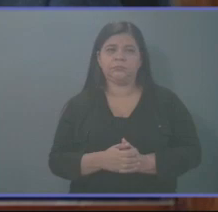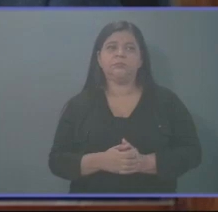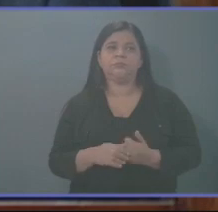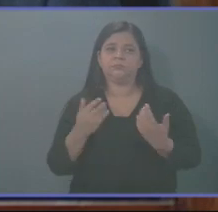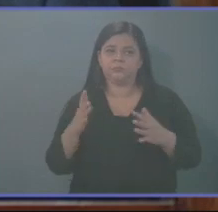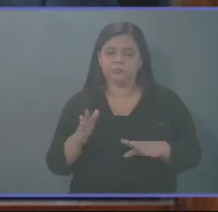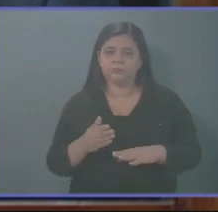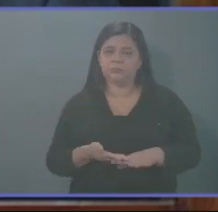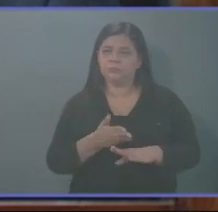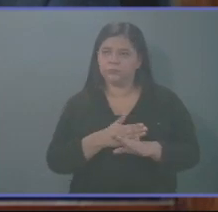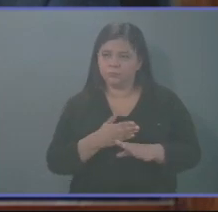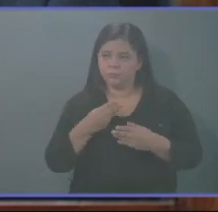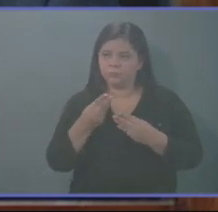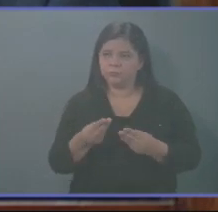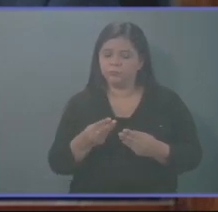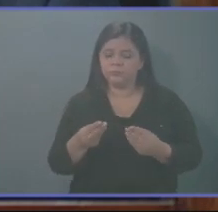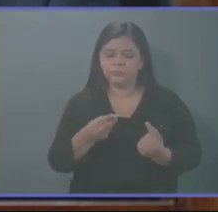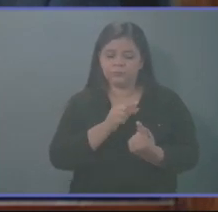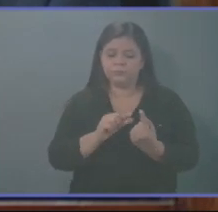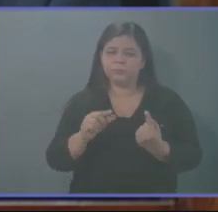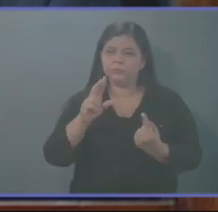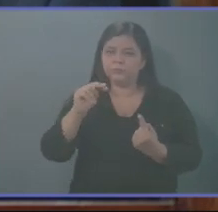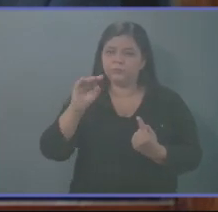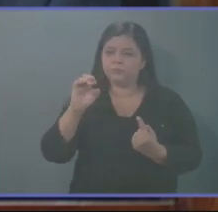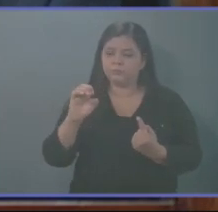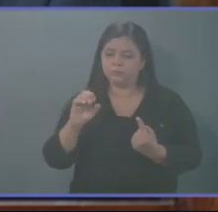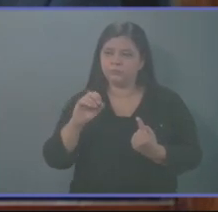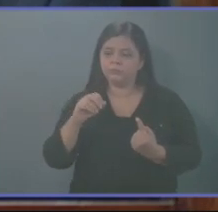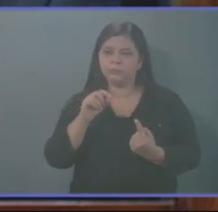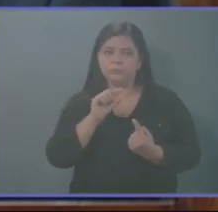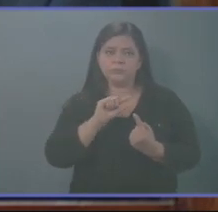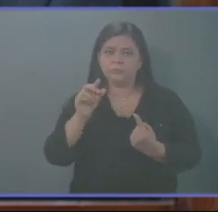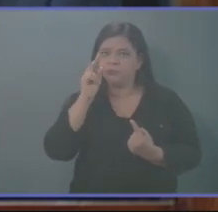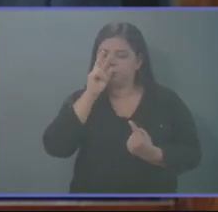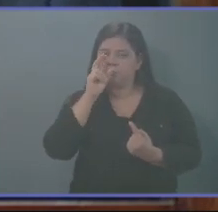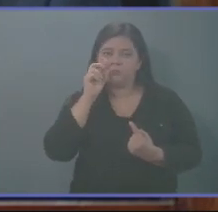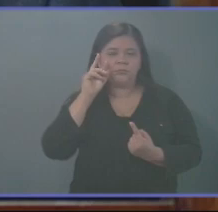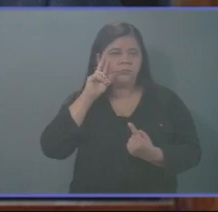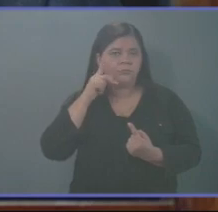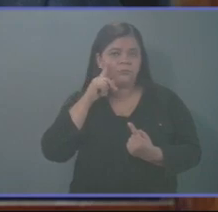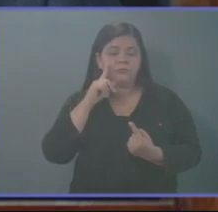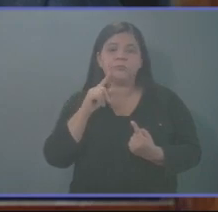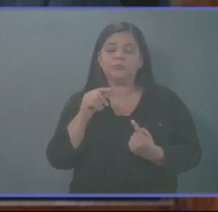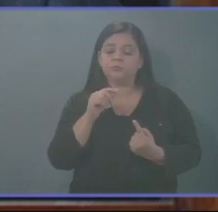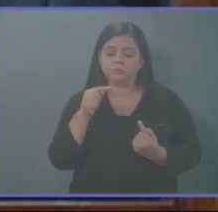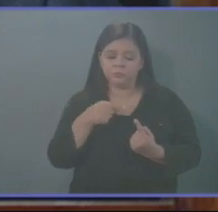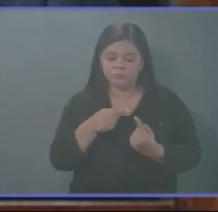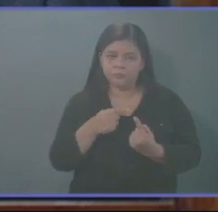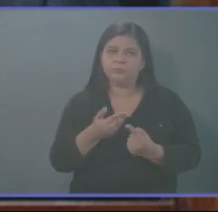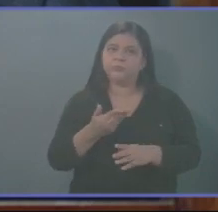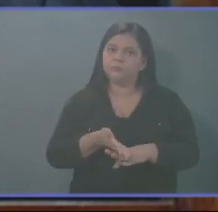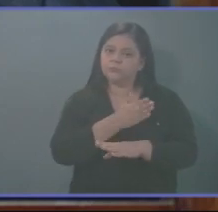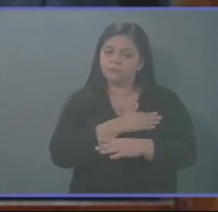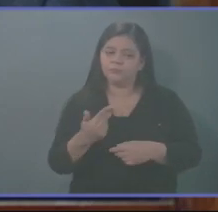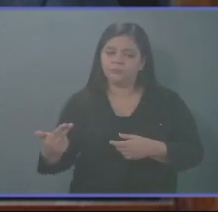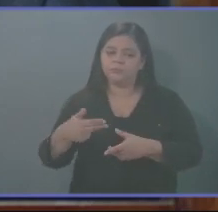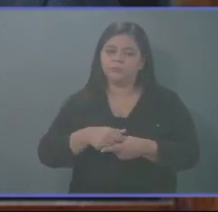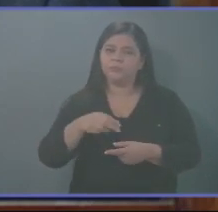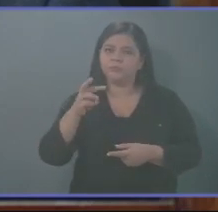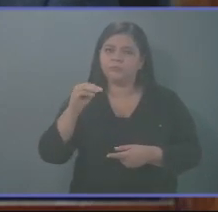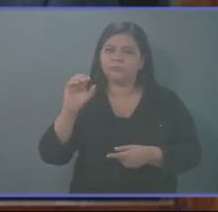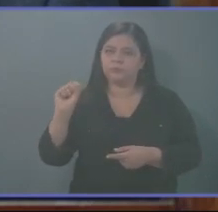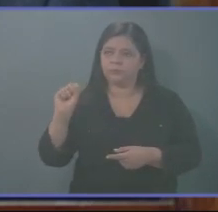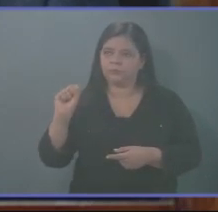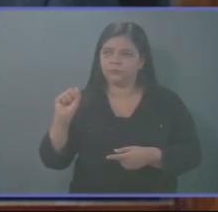rendida por Clave Noé, en la cual manifestó que perteneció a la estructura delictiva denominada Mara